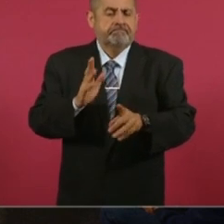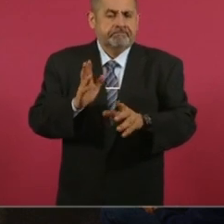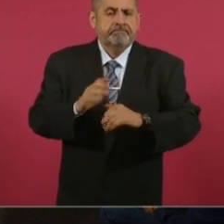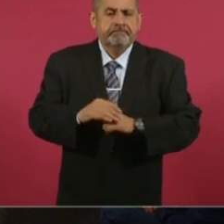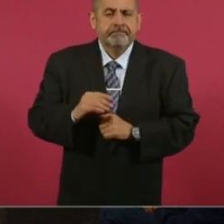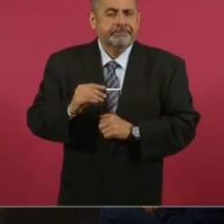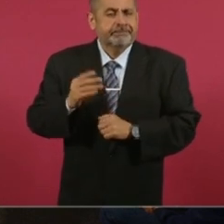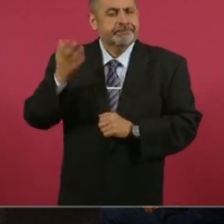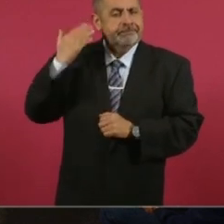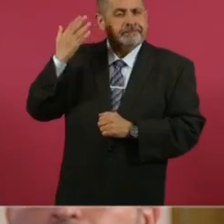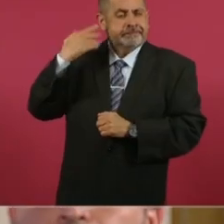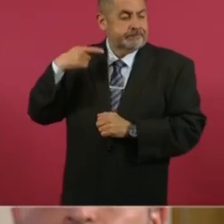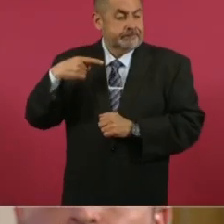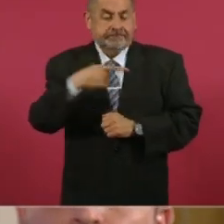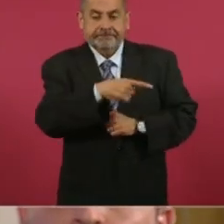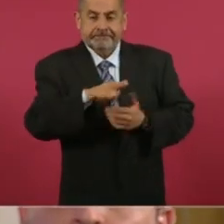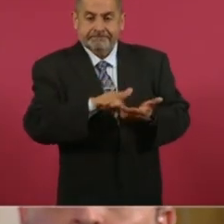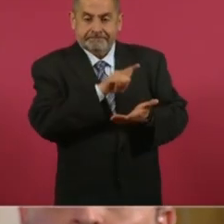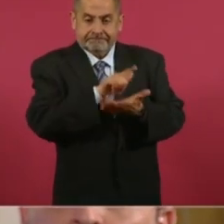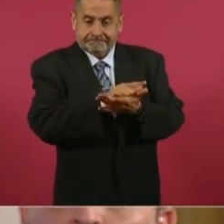la reforma